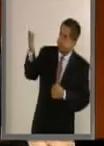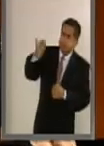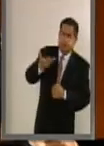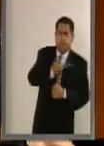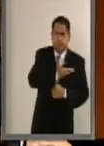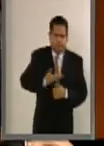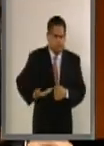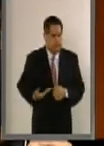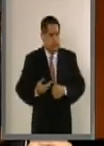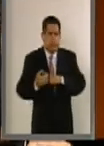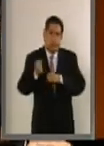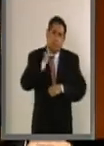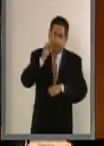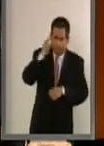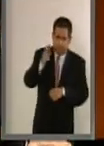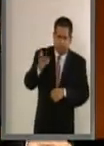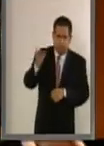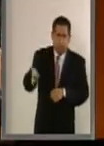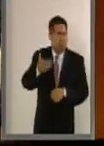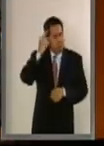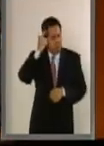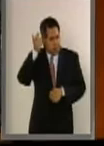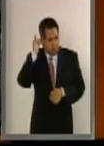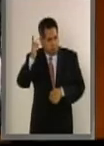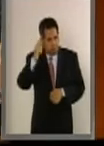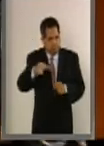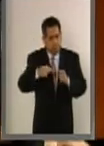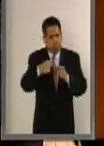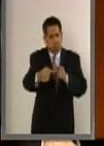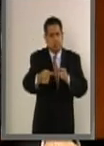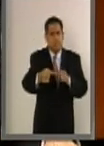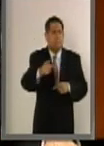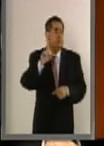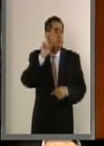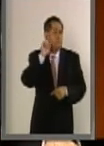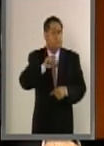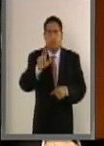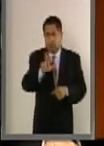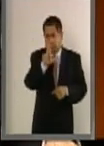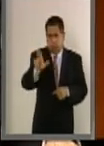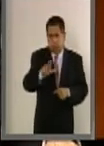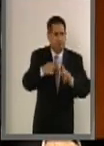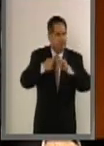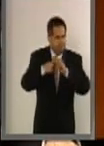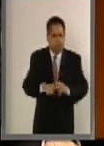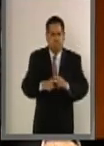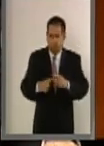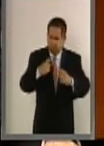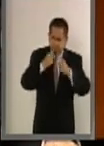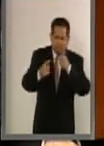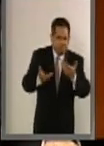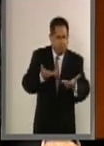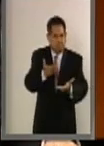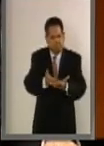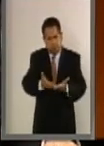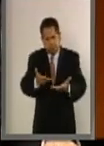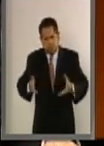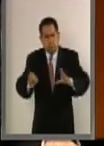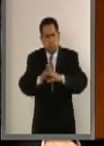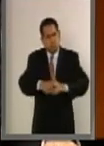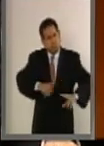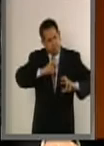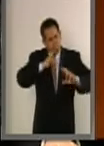presidencia de este Senado de la República que ojalá en la sesión del próximo martes iniciáramos